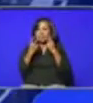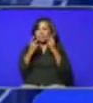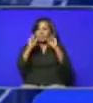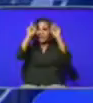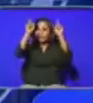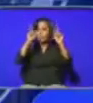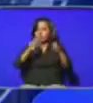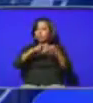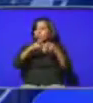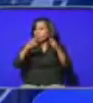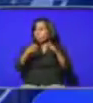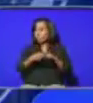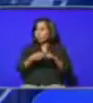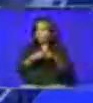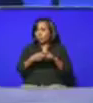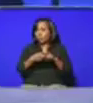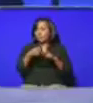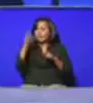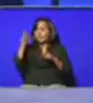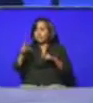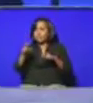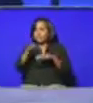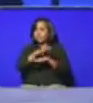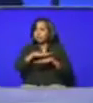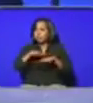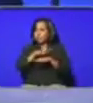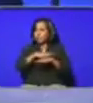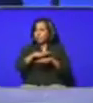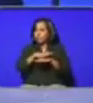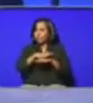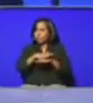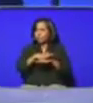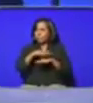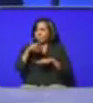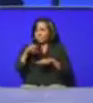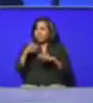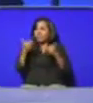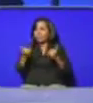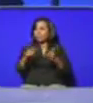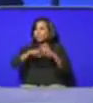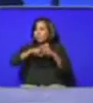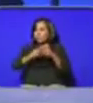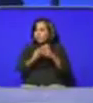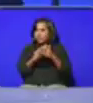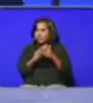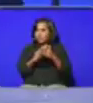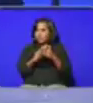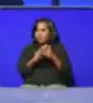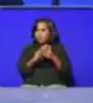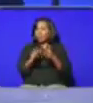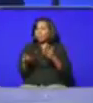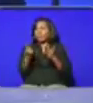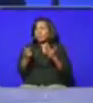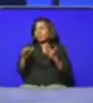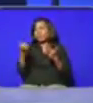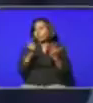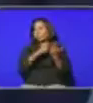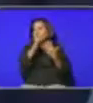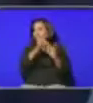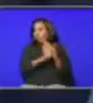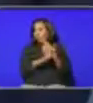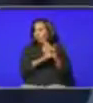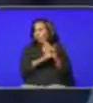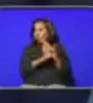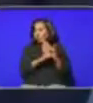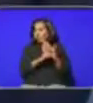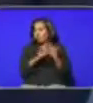país. Yo creo que todos los que estamos aquí sentados somos conscientes de eso, y este es un primer paso de muchos que todavía faltan por darse y que lo que buscan